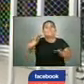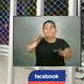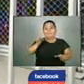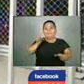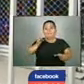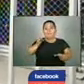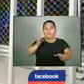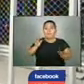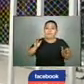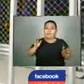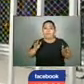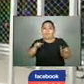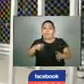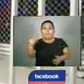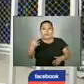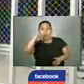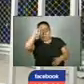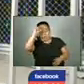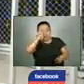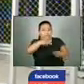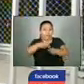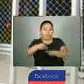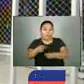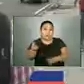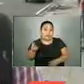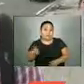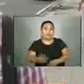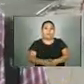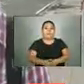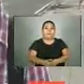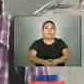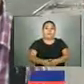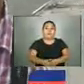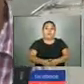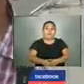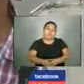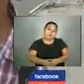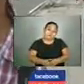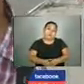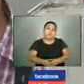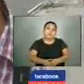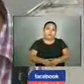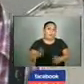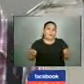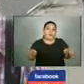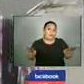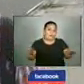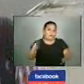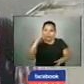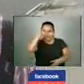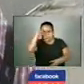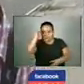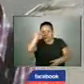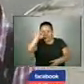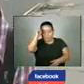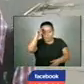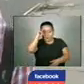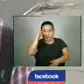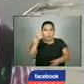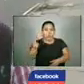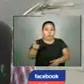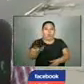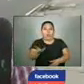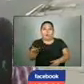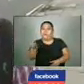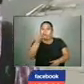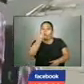a veces ellos necesitan trabajar para sostenerse económicamente. Pues prácticamente desempleo y los incrementos a la